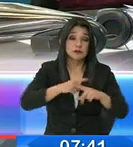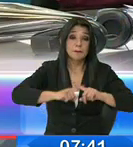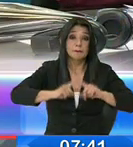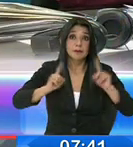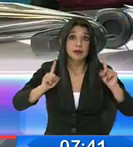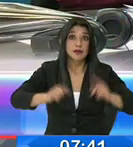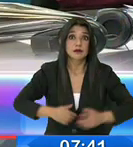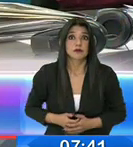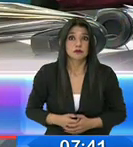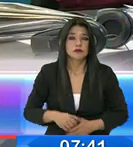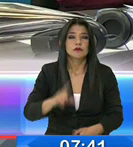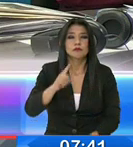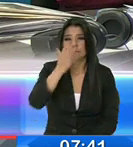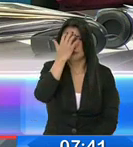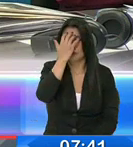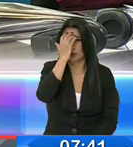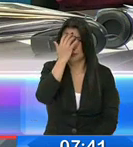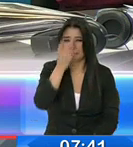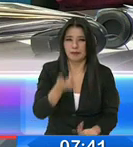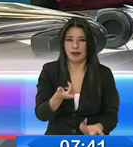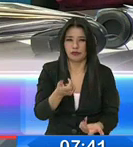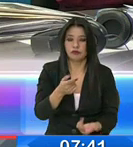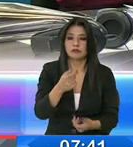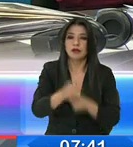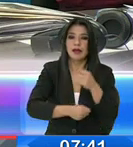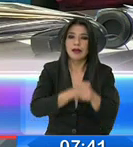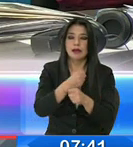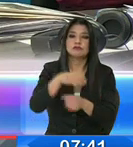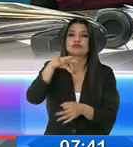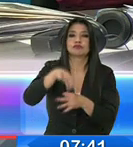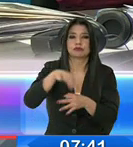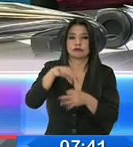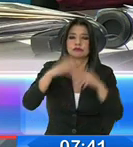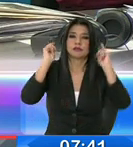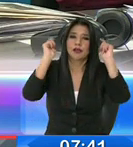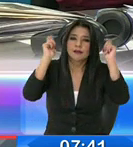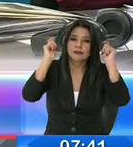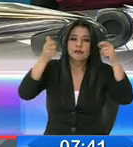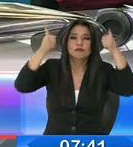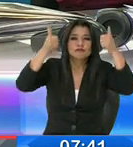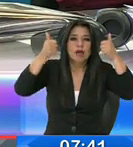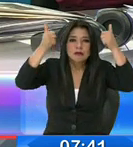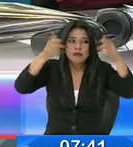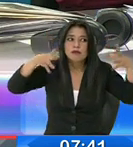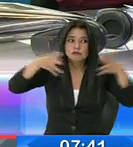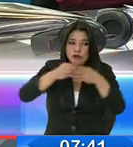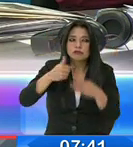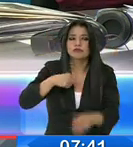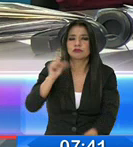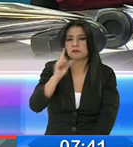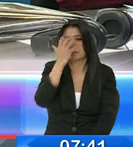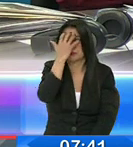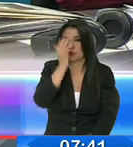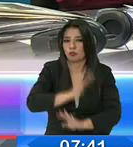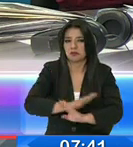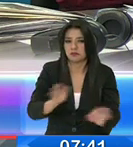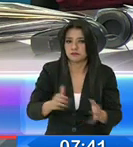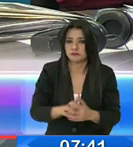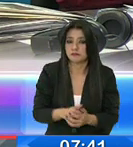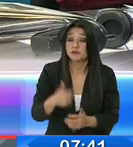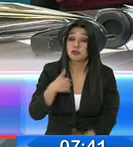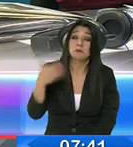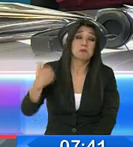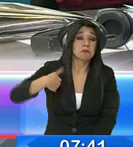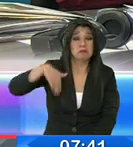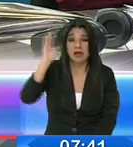a mí la preocupación de la confluencia del año electoral y del año del año procesal es la menor de las preocupaciones